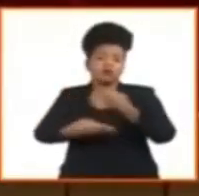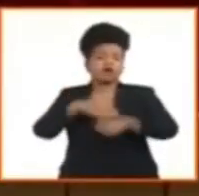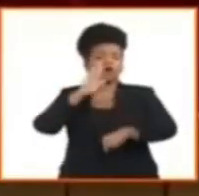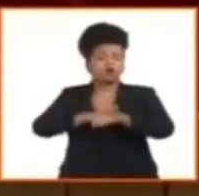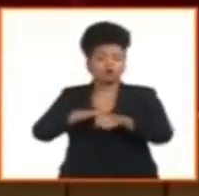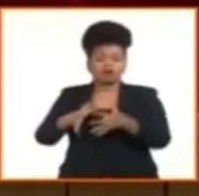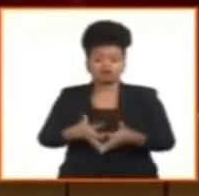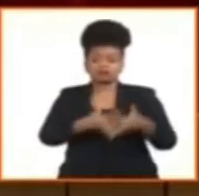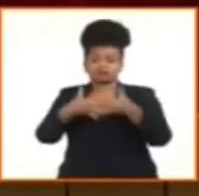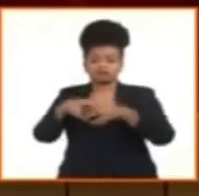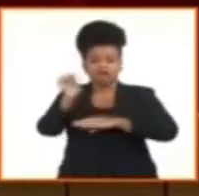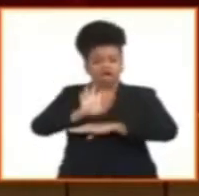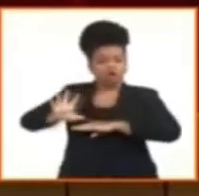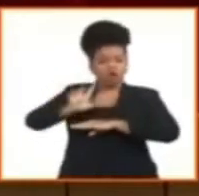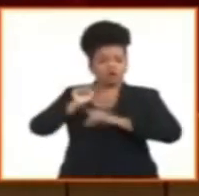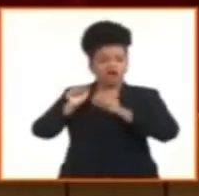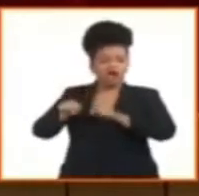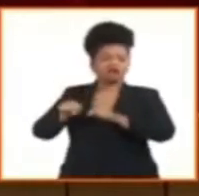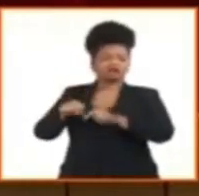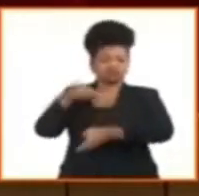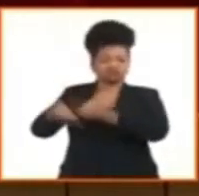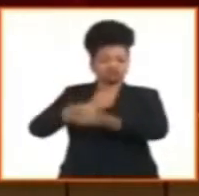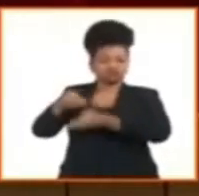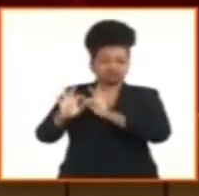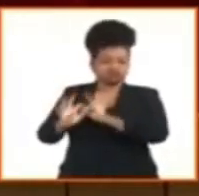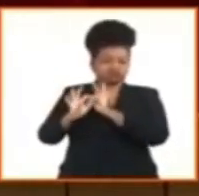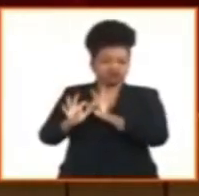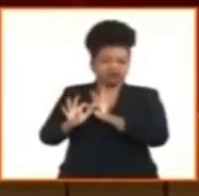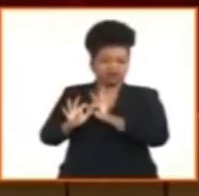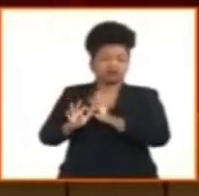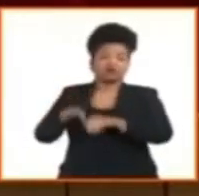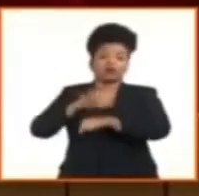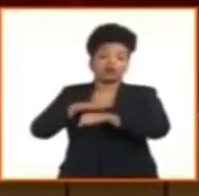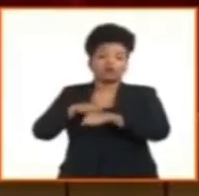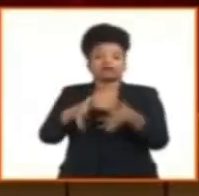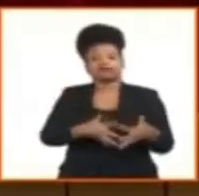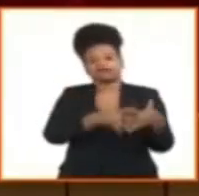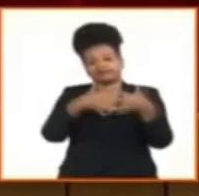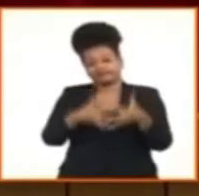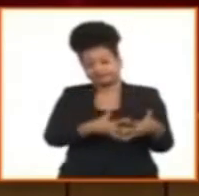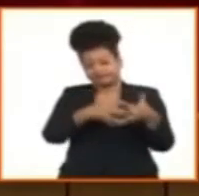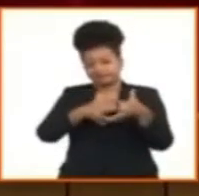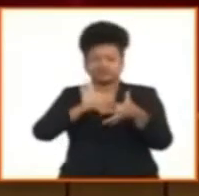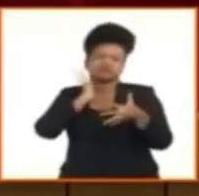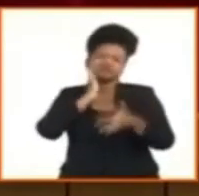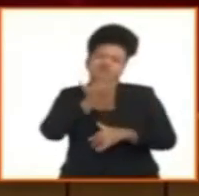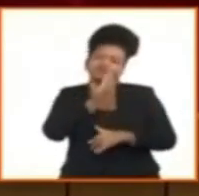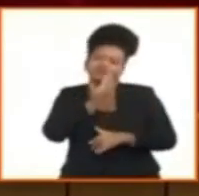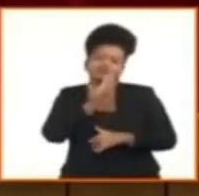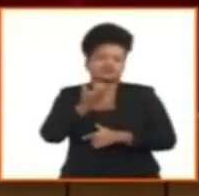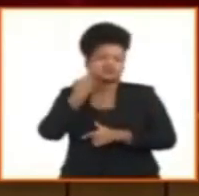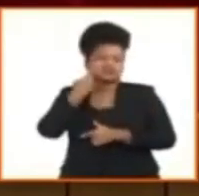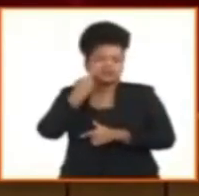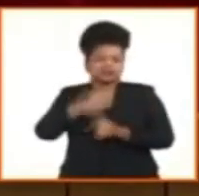se profundiza el conflicto con una gran carga de manipulación política, dobles raseros y una creciente